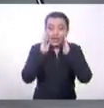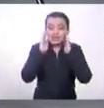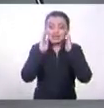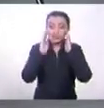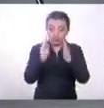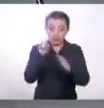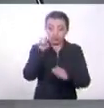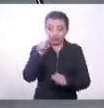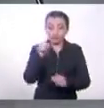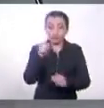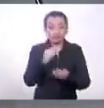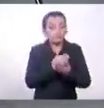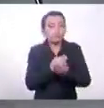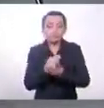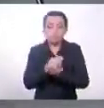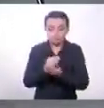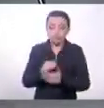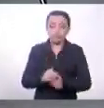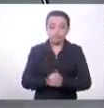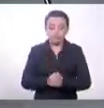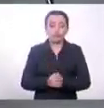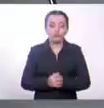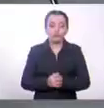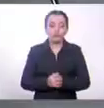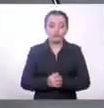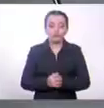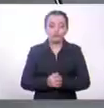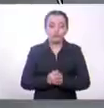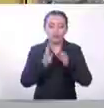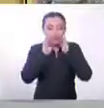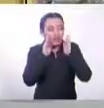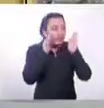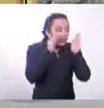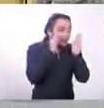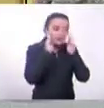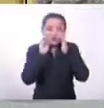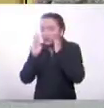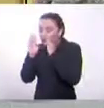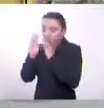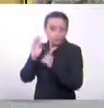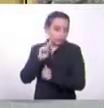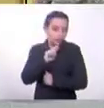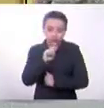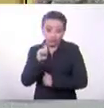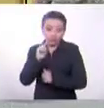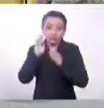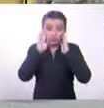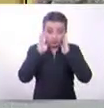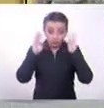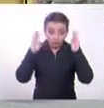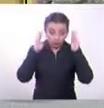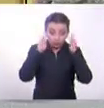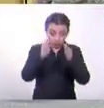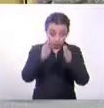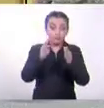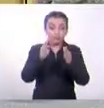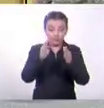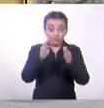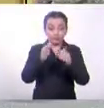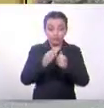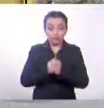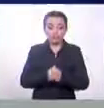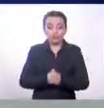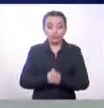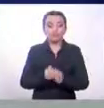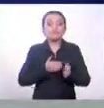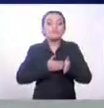conversarles. Entonces, no distraernos. Así que si están listos y listas, ¡sí! Vamos a empezar, Mayra. Muy bien, y